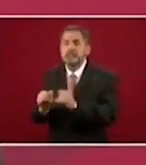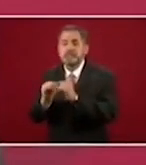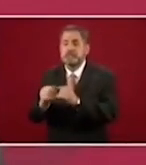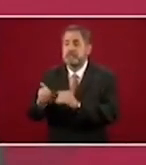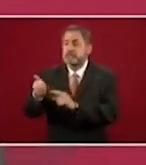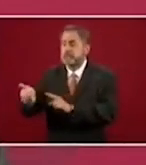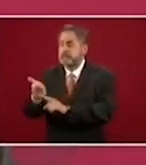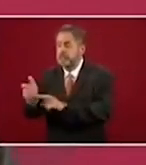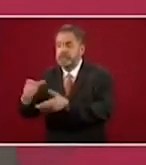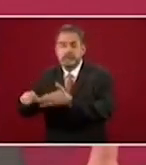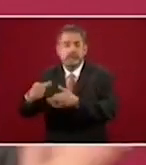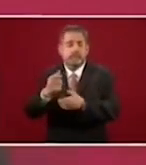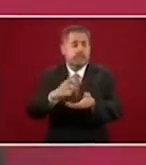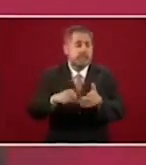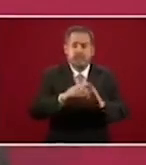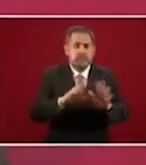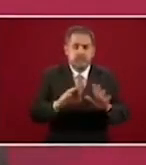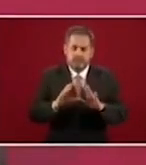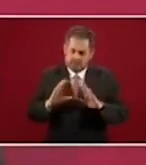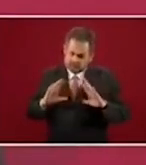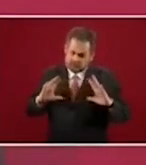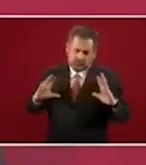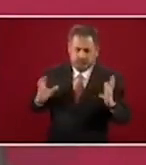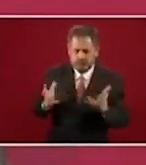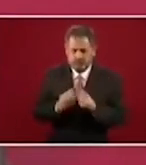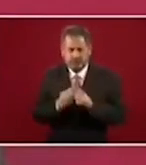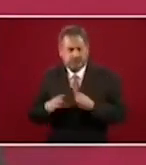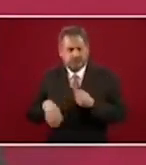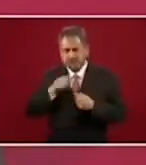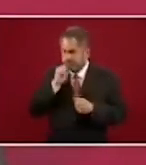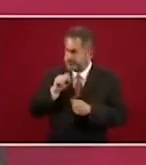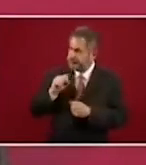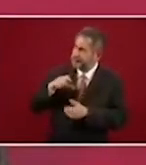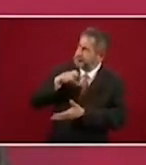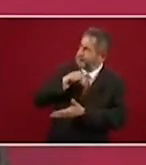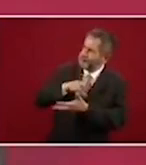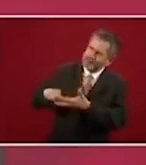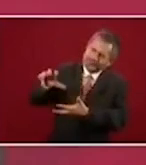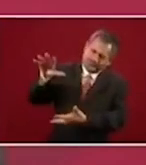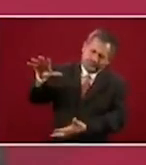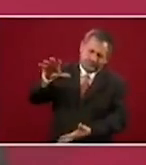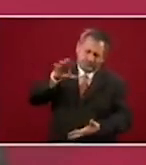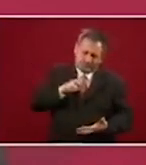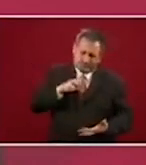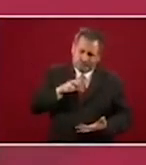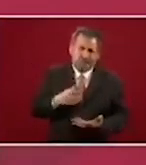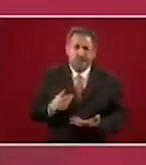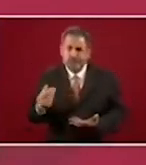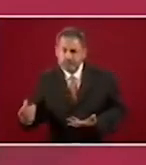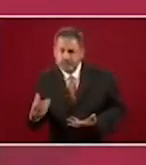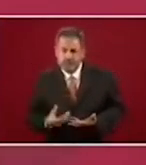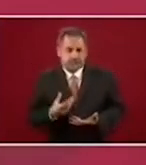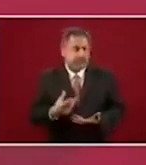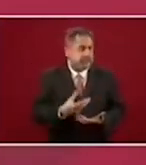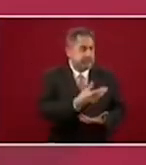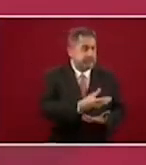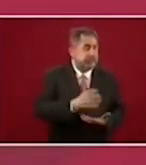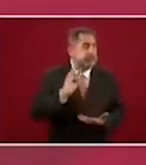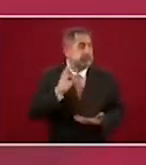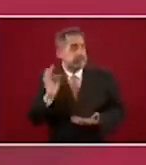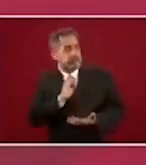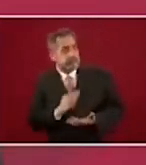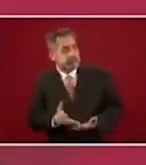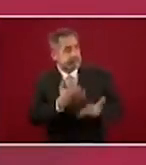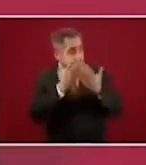sistemas estatales de salud nos sumemos a un mismo esfuerzo y cuando existe una posible insuficiencia